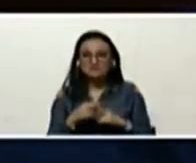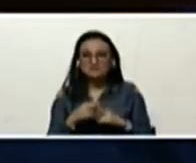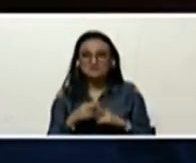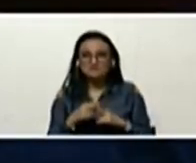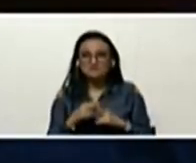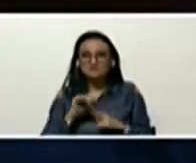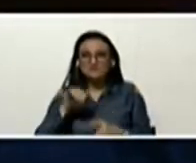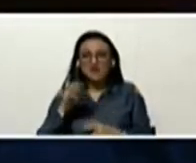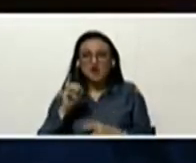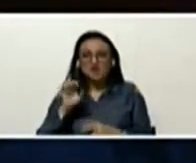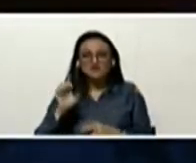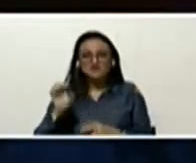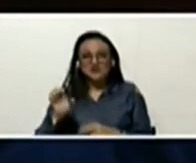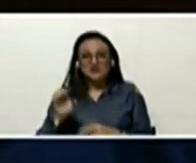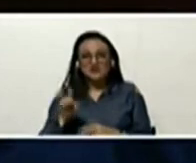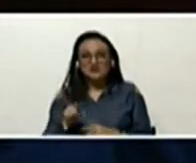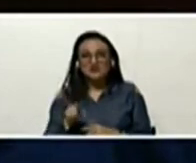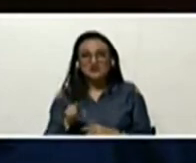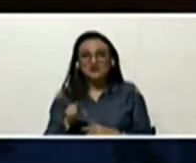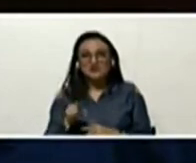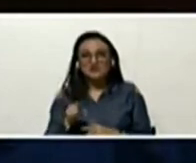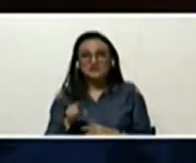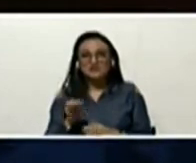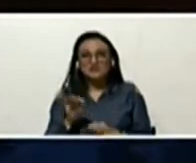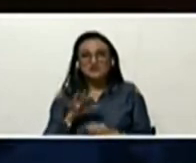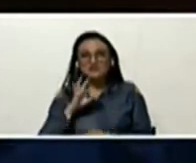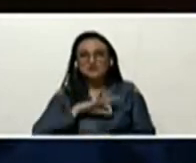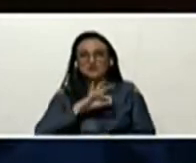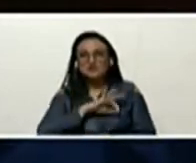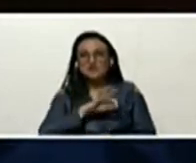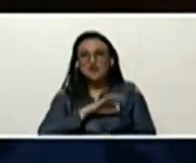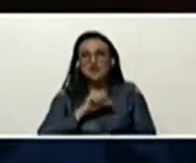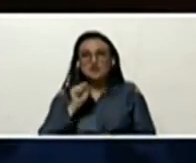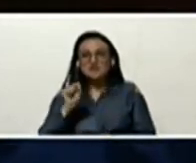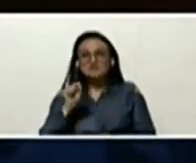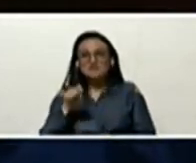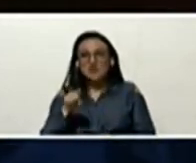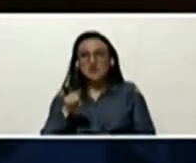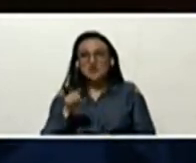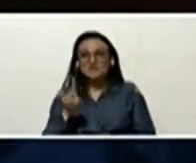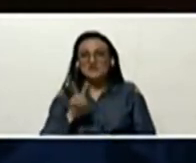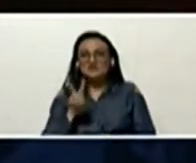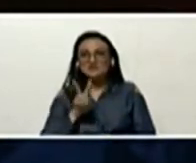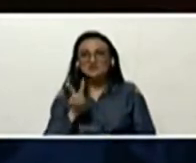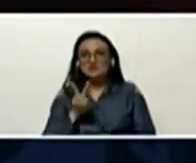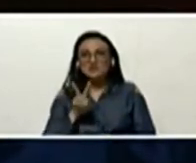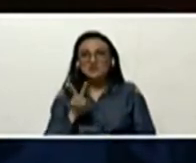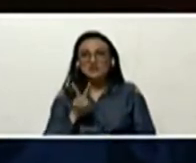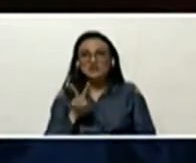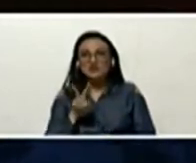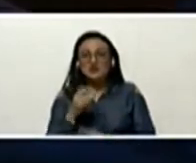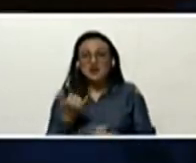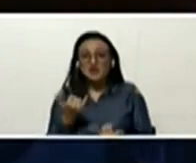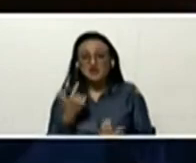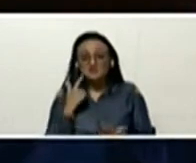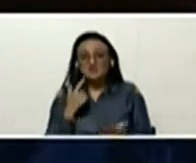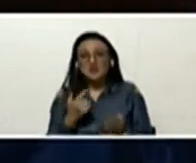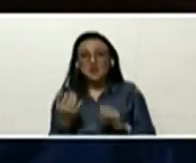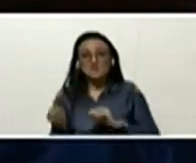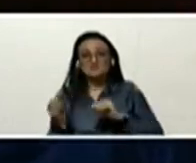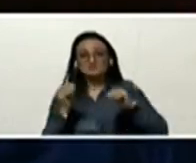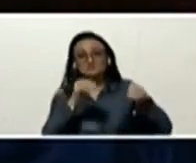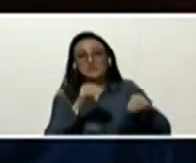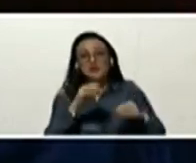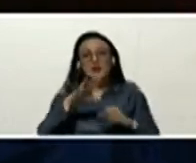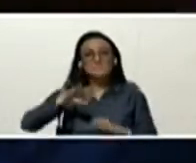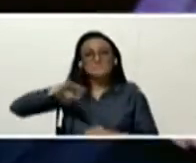a José Pío Tamayo Rodríguez, pionero del socialismo en Venezuela, al cual queremos trasladar al